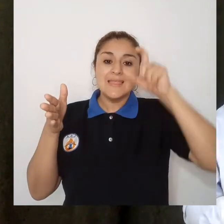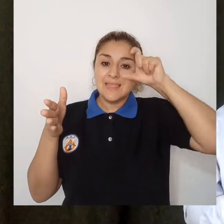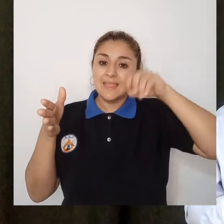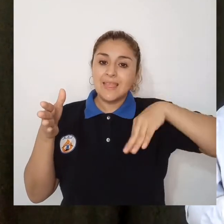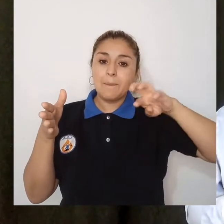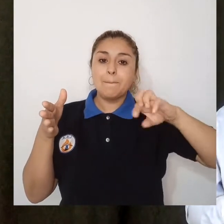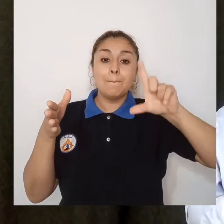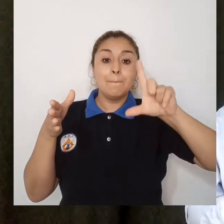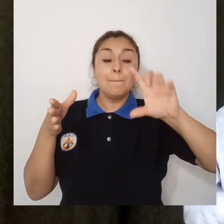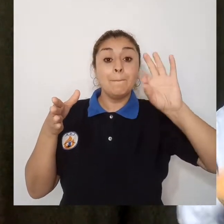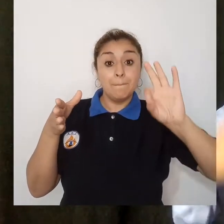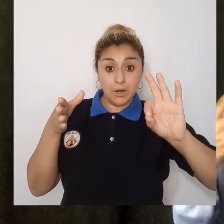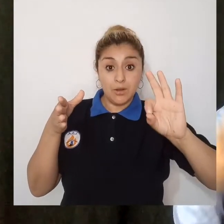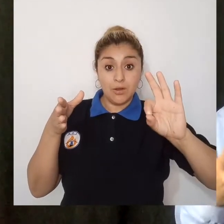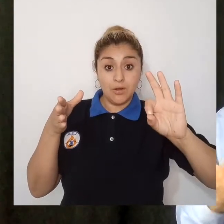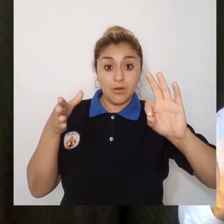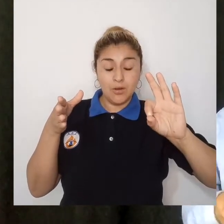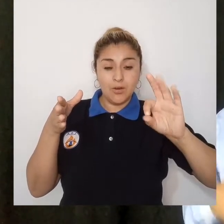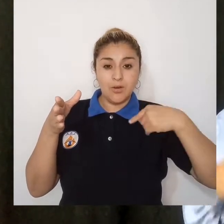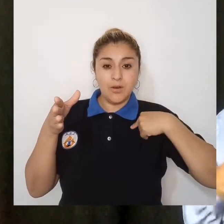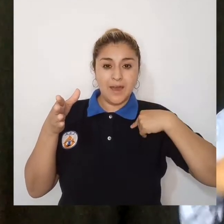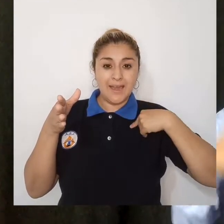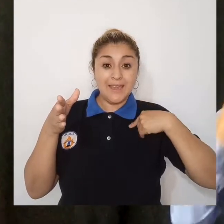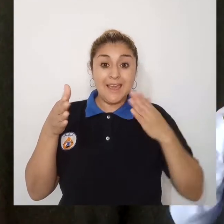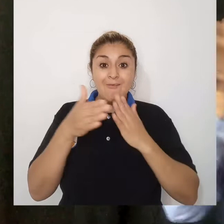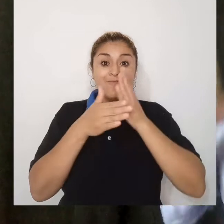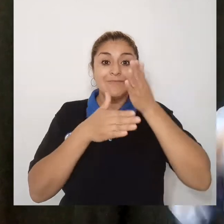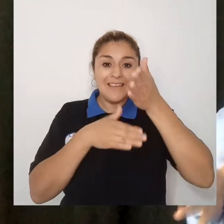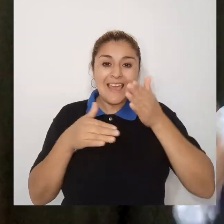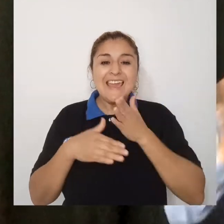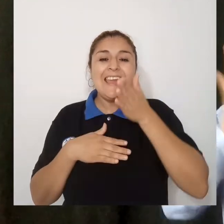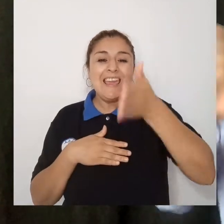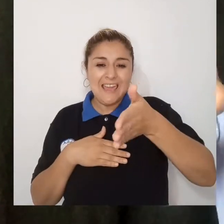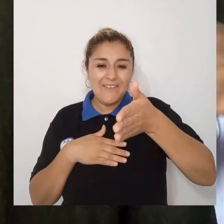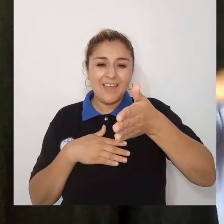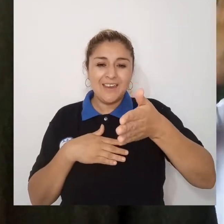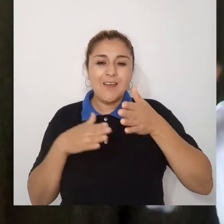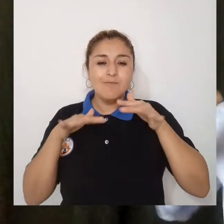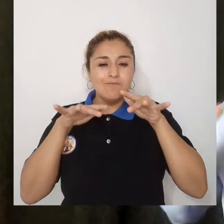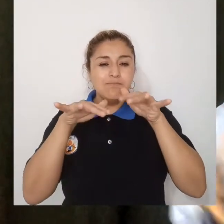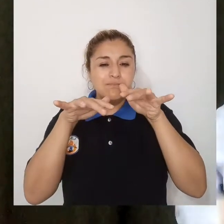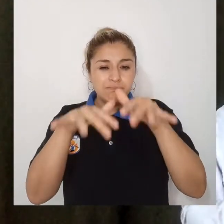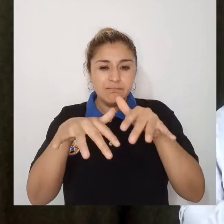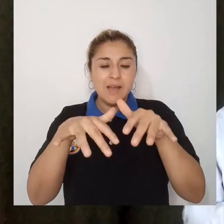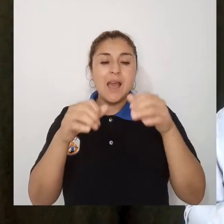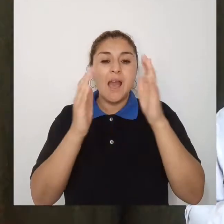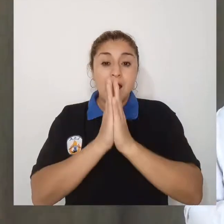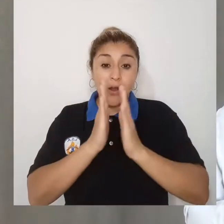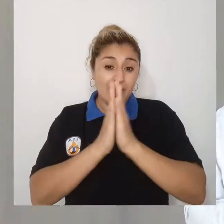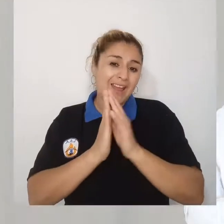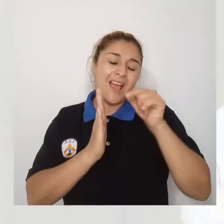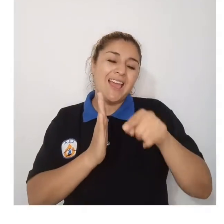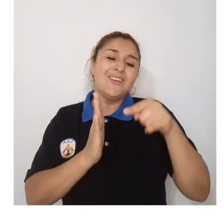de ir a orar a ciertas horas al edificio del edificio templo al templo de jerusalén